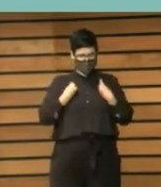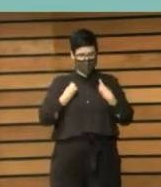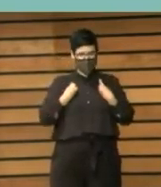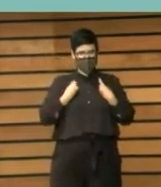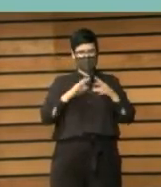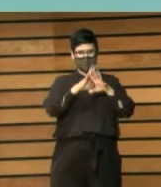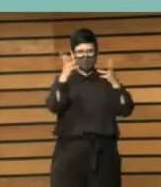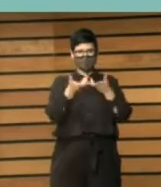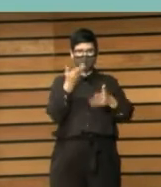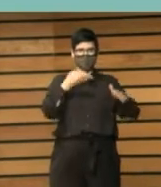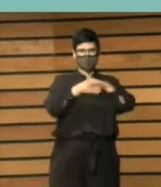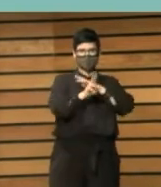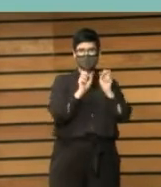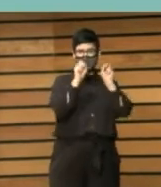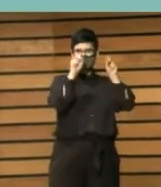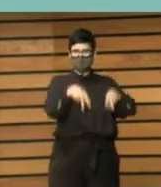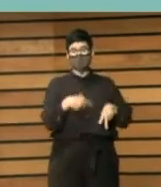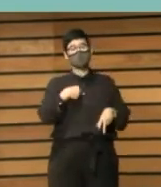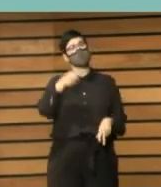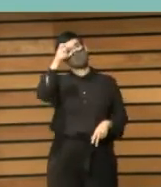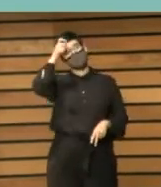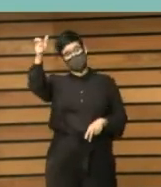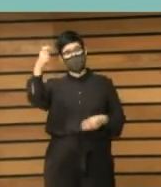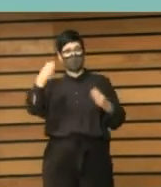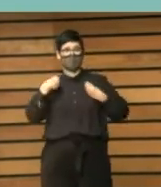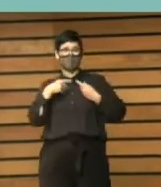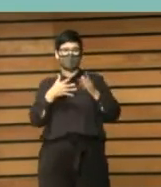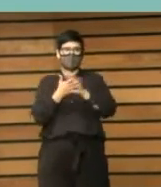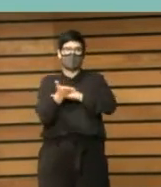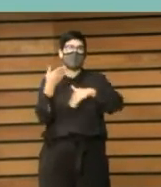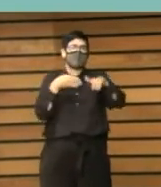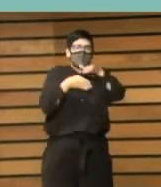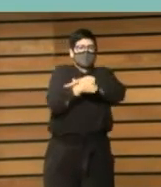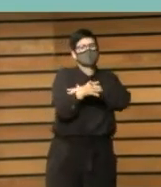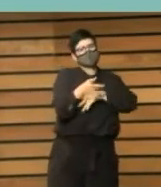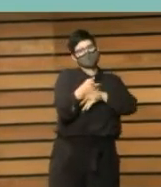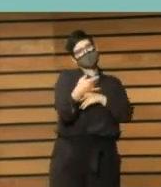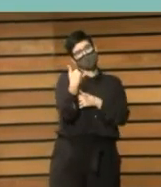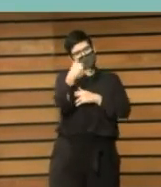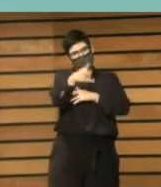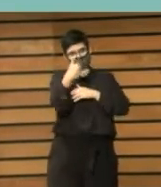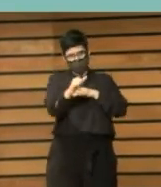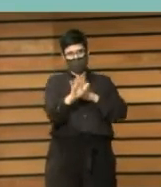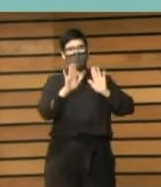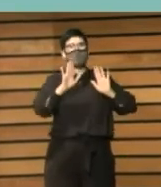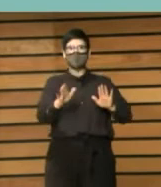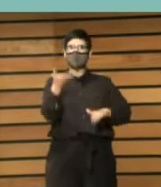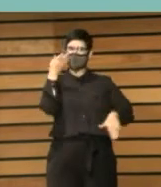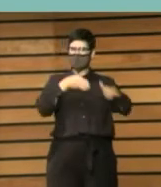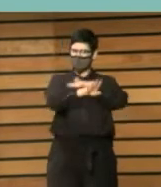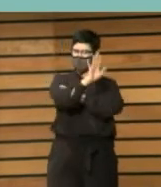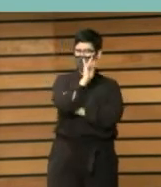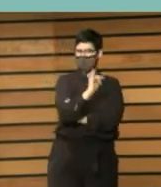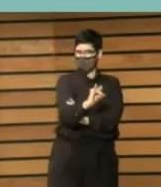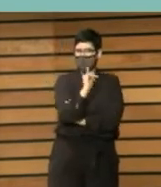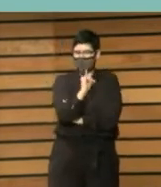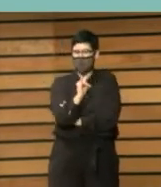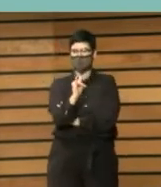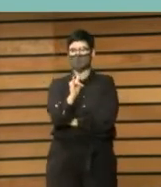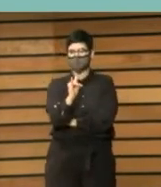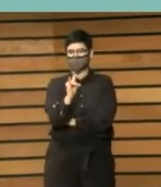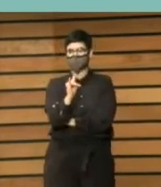acceso, aunque vivo en un pueblo y tengo un acceso bastante limitado. Pero creo que